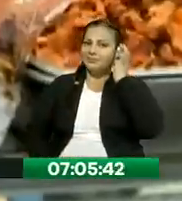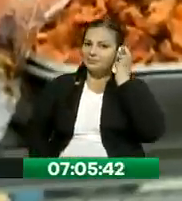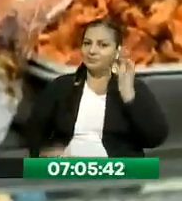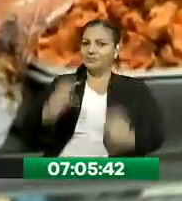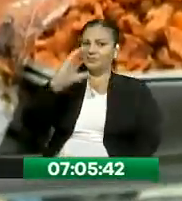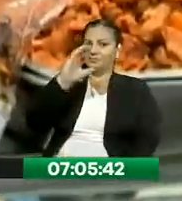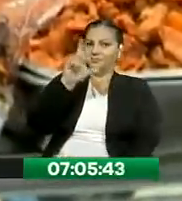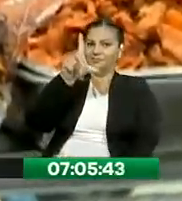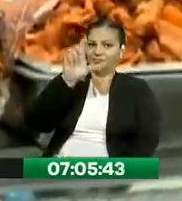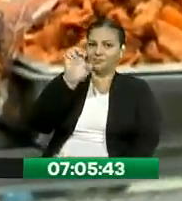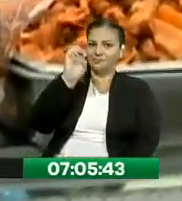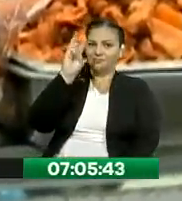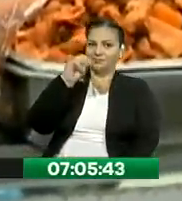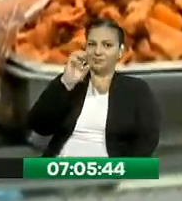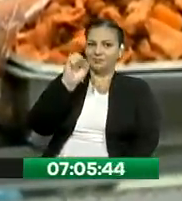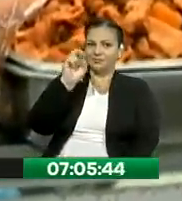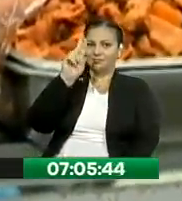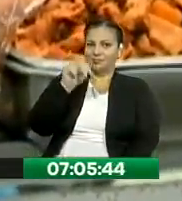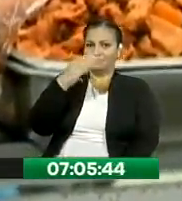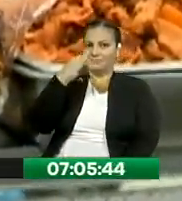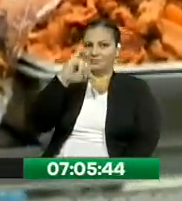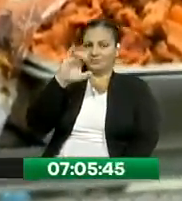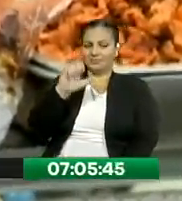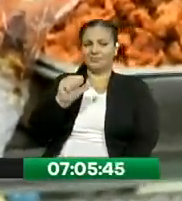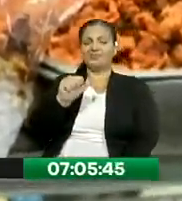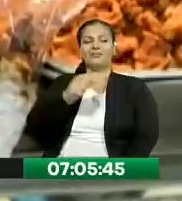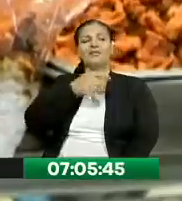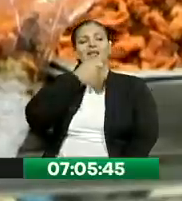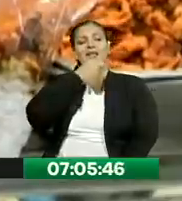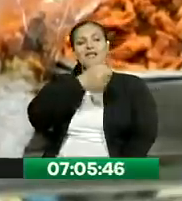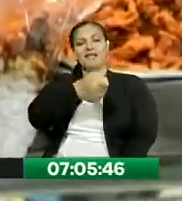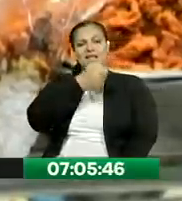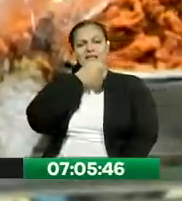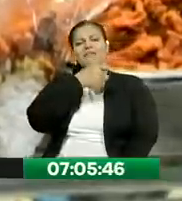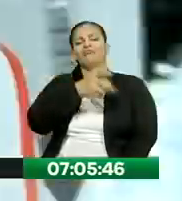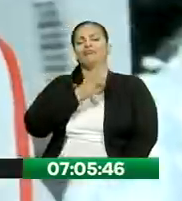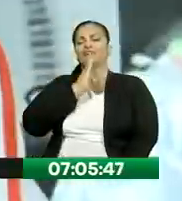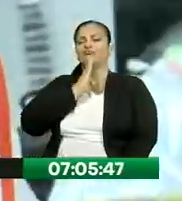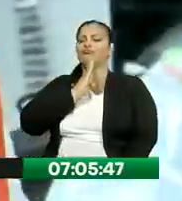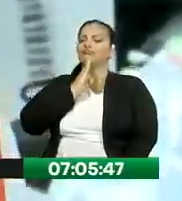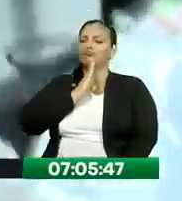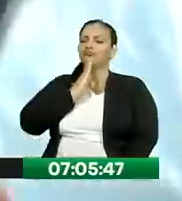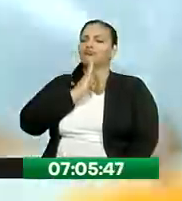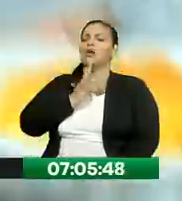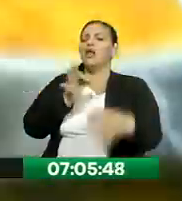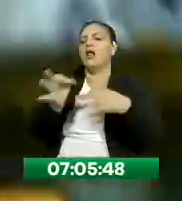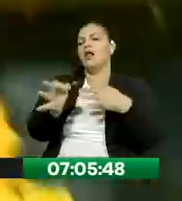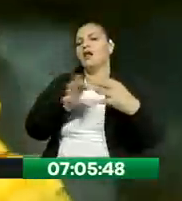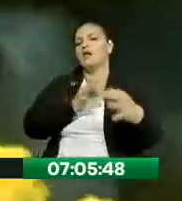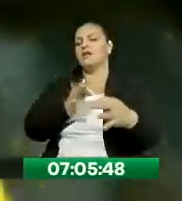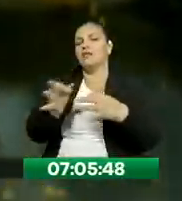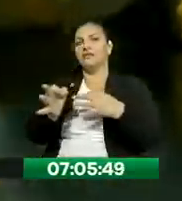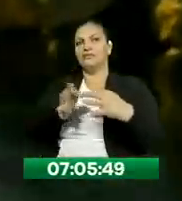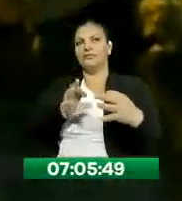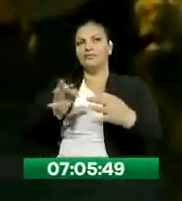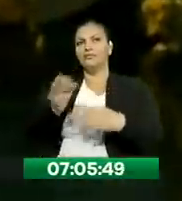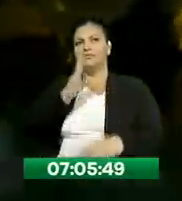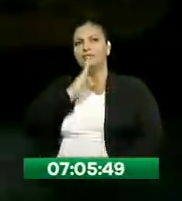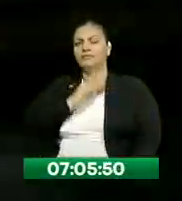paciencia y generosidad, fuimos a conocer qué más había. Así encontramos las tortillas con hornado. Siéntese